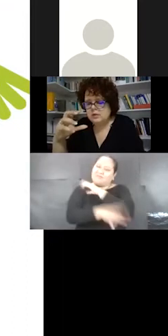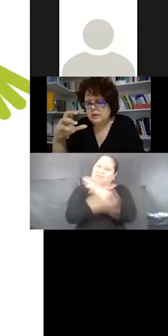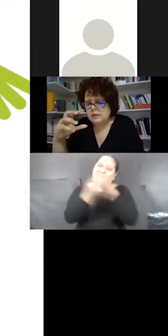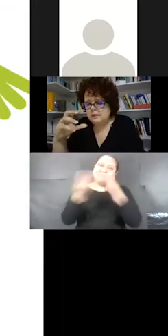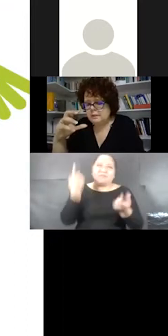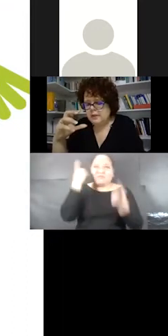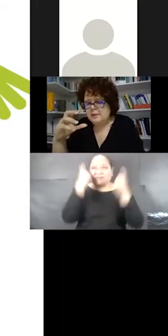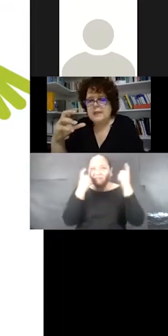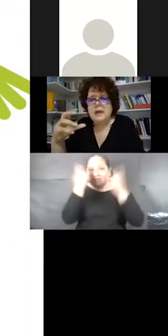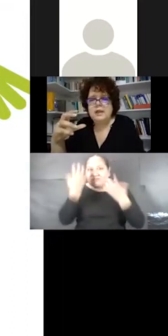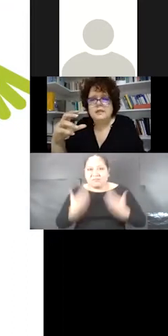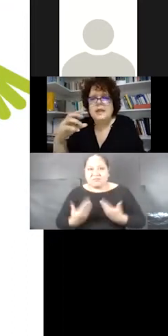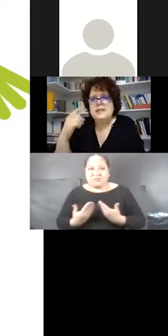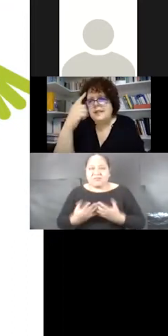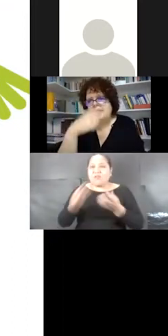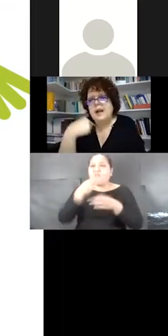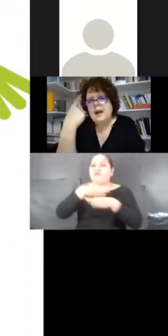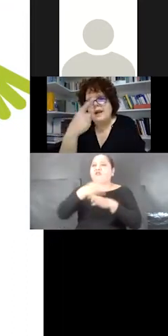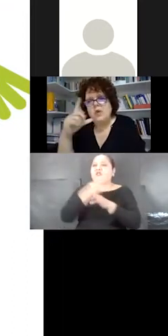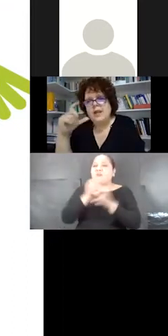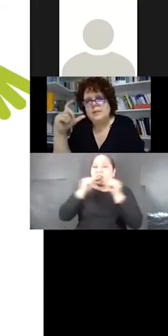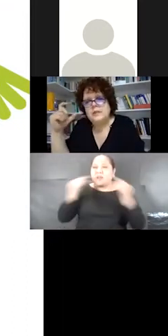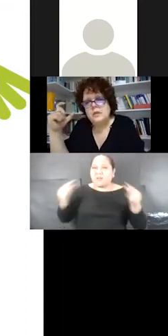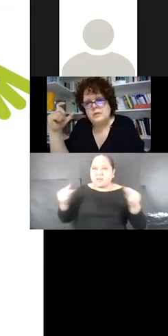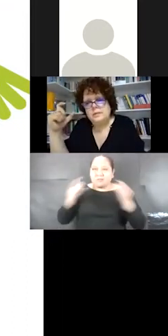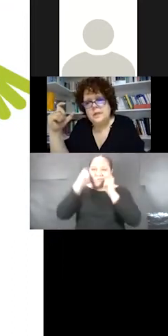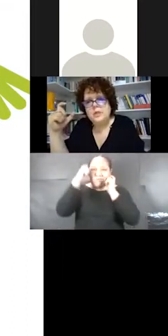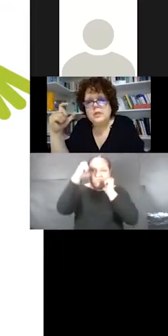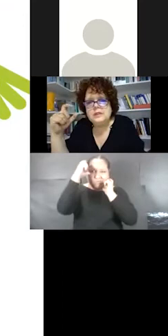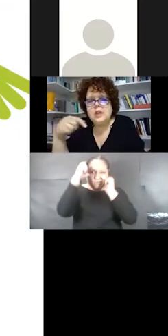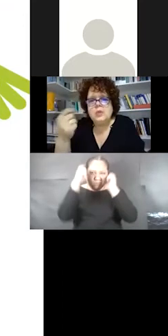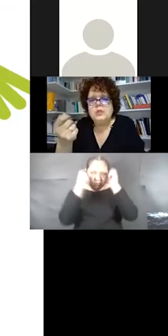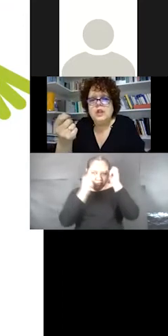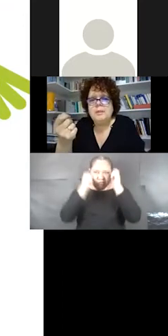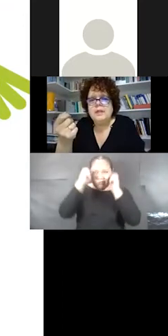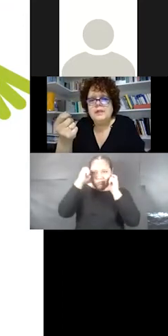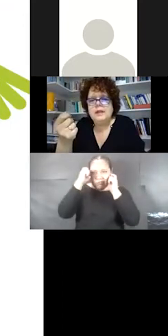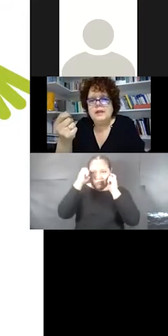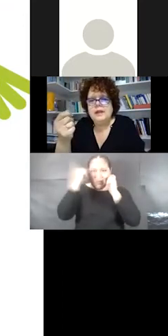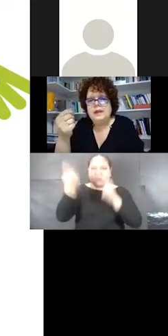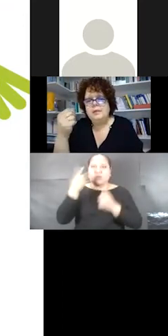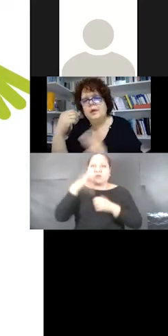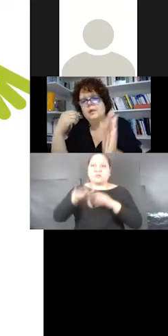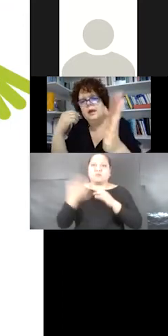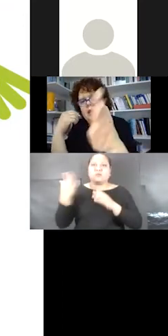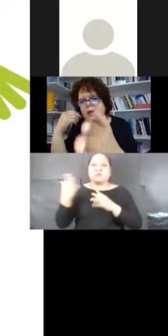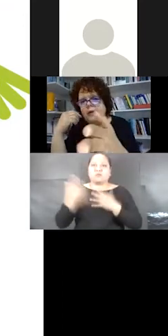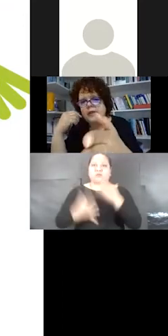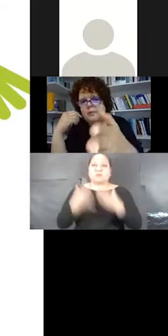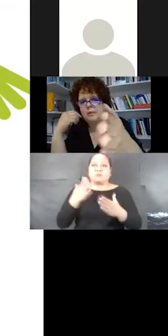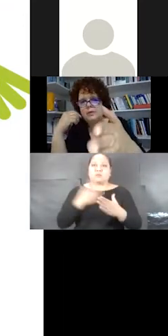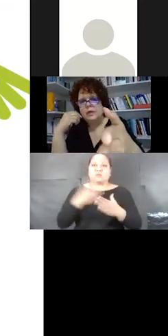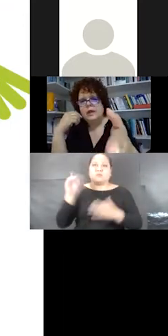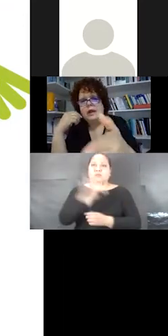rasgos gramaticales, se dan en la cara con la expresión. Entonces, no es solamente por ejemplo, acá a la mano